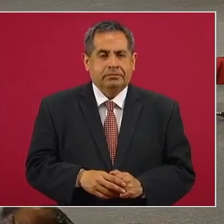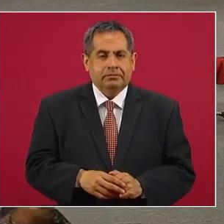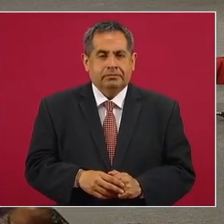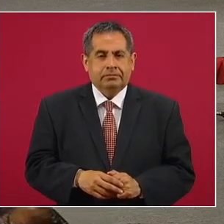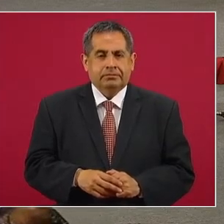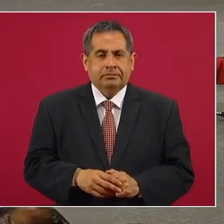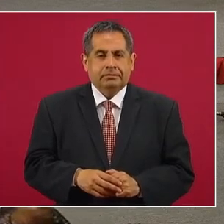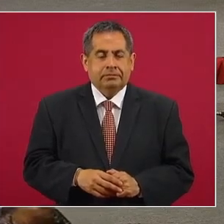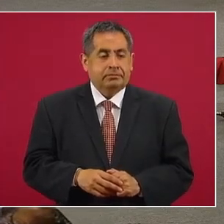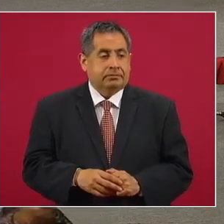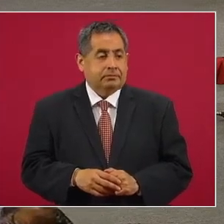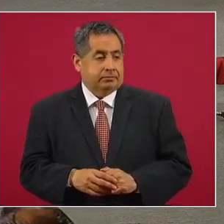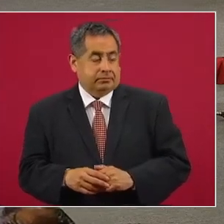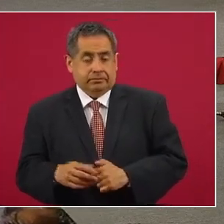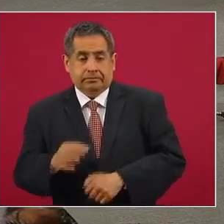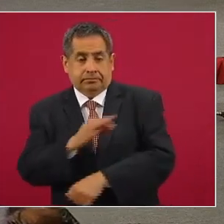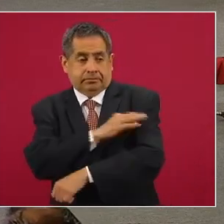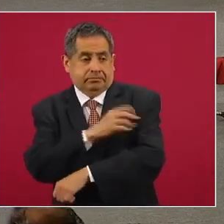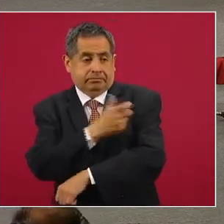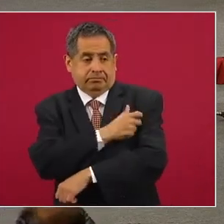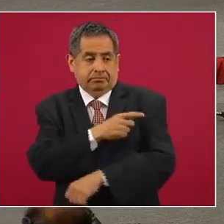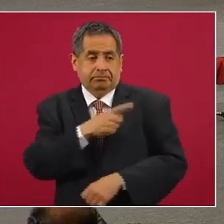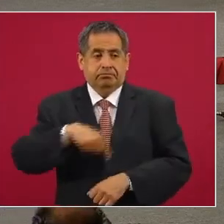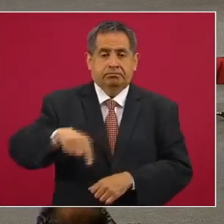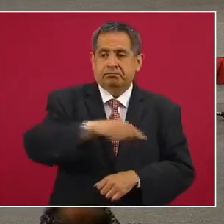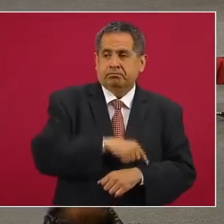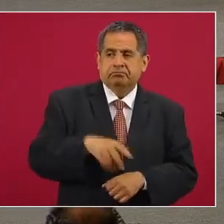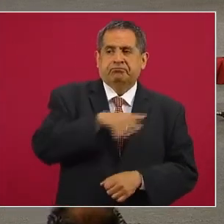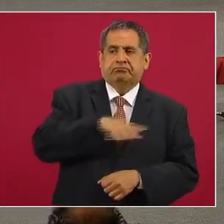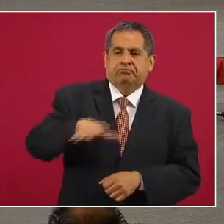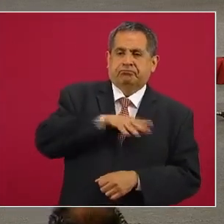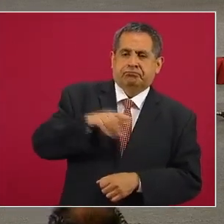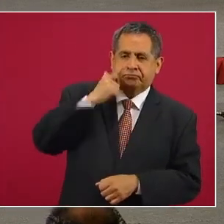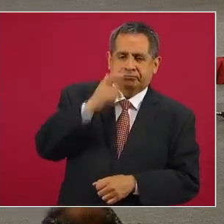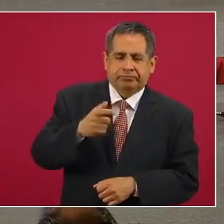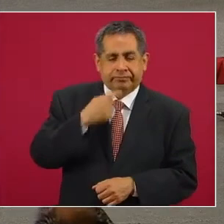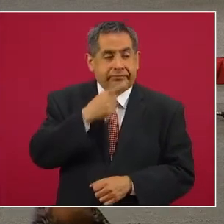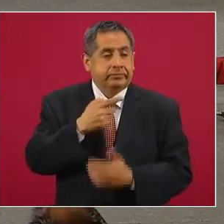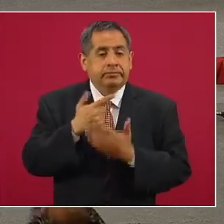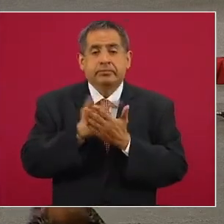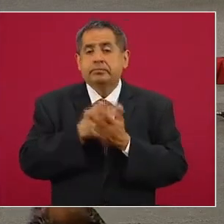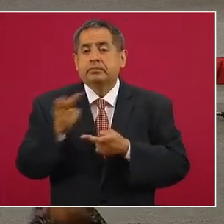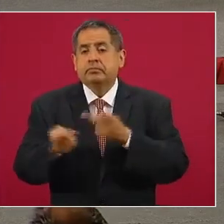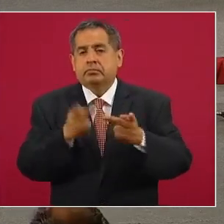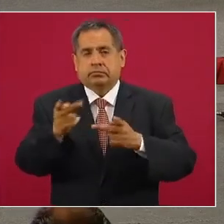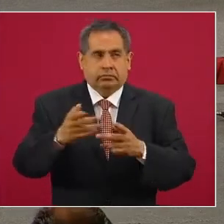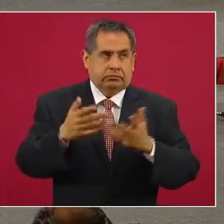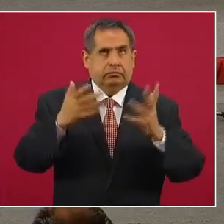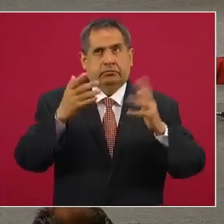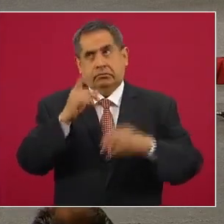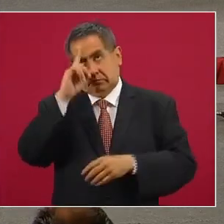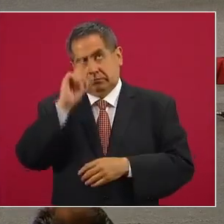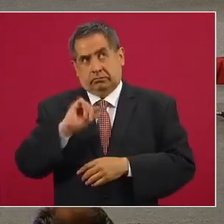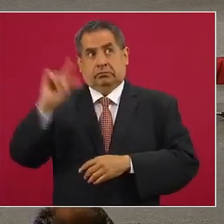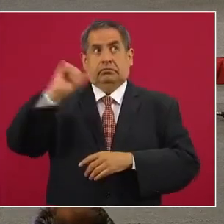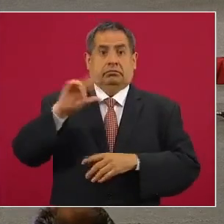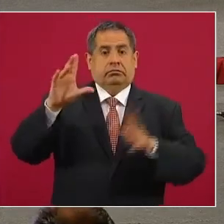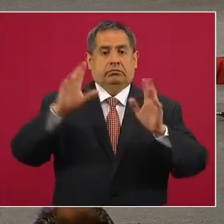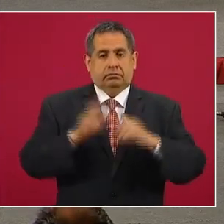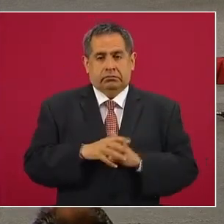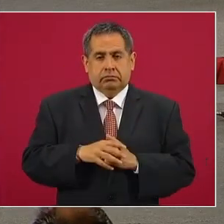Mire, rechaza vacuna una cuarta parte. Una encuesta muy profesional,